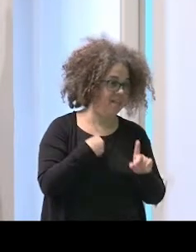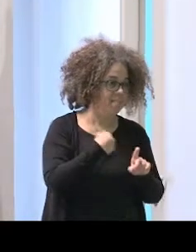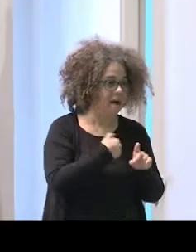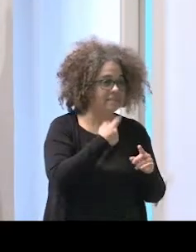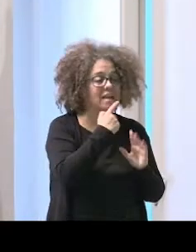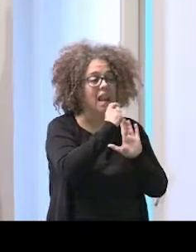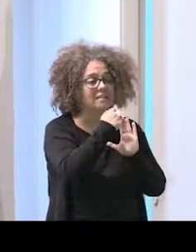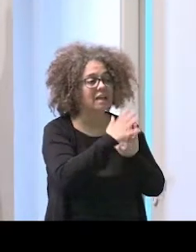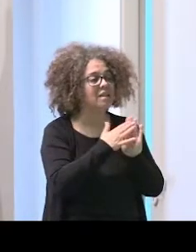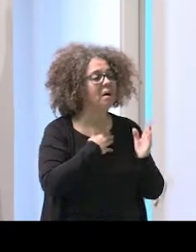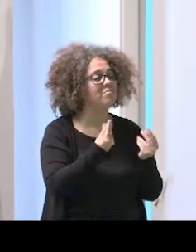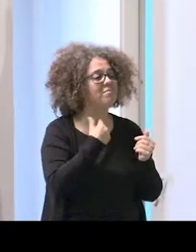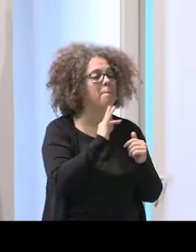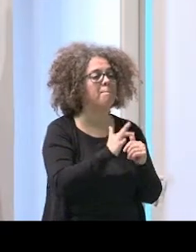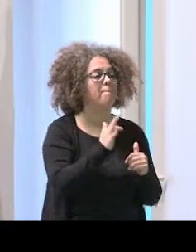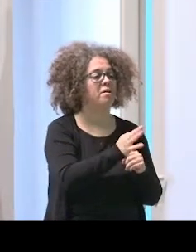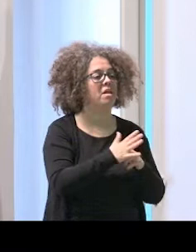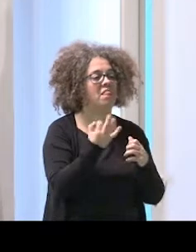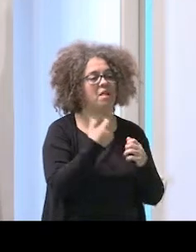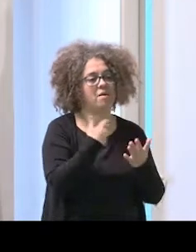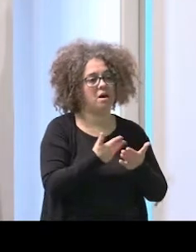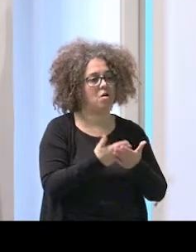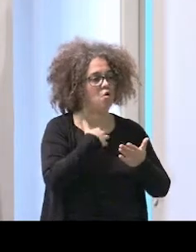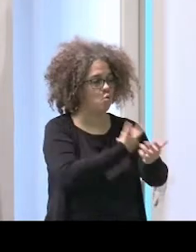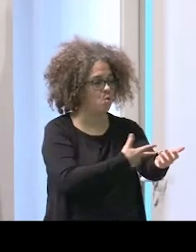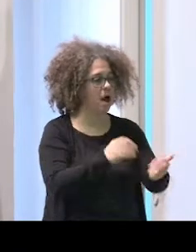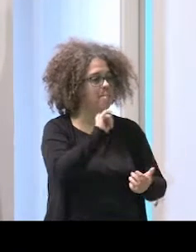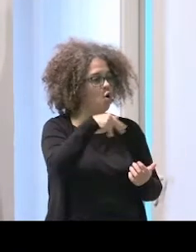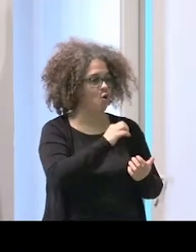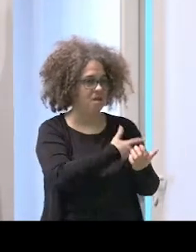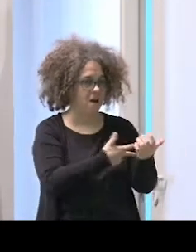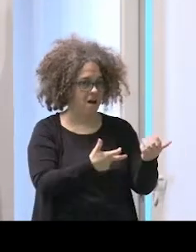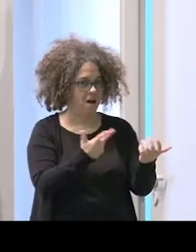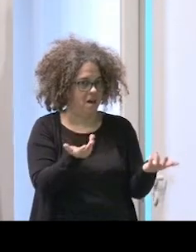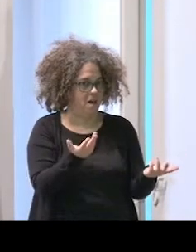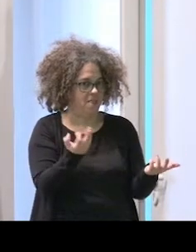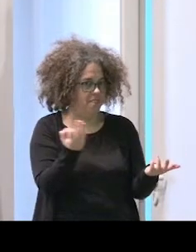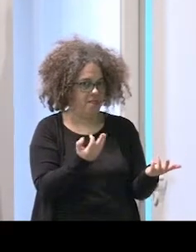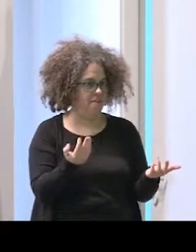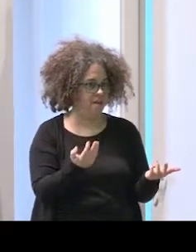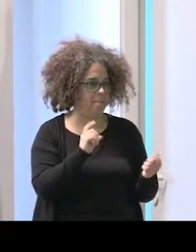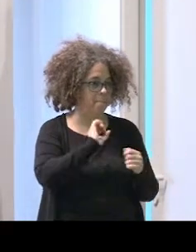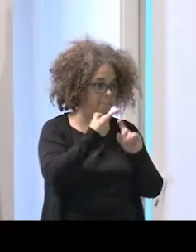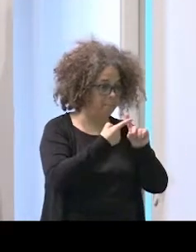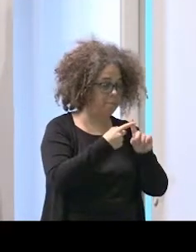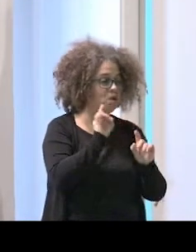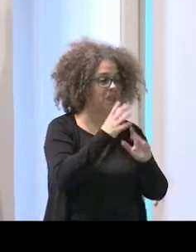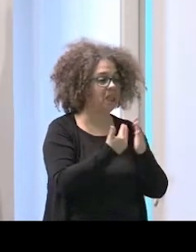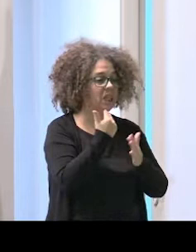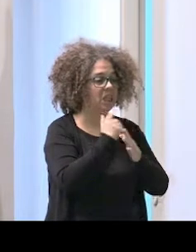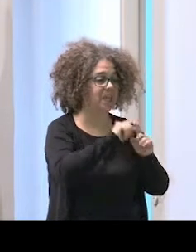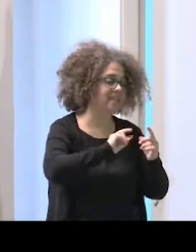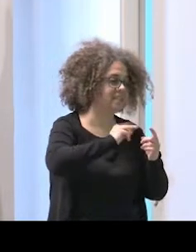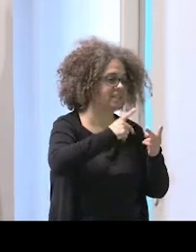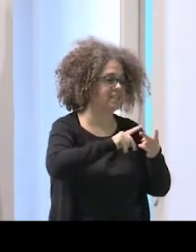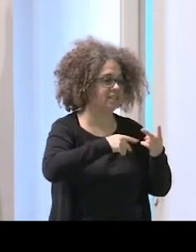saliva positivas deberíamos confirmarlas con una de orina. Luego, si queremos hacerlo bien, tendremos que hacer la primera muestra a los 15 días y la segunda